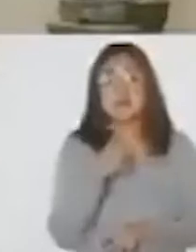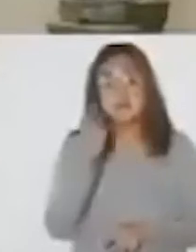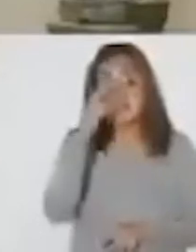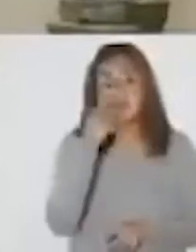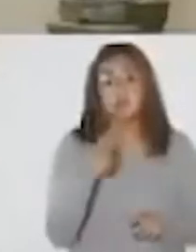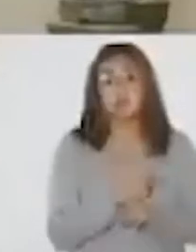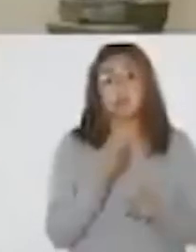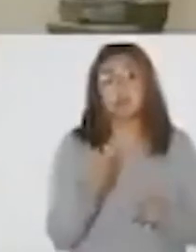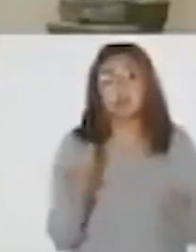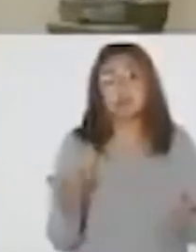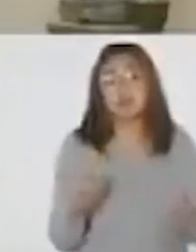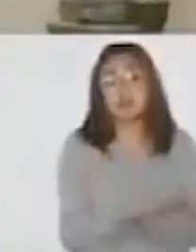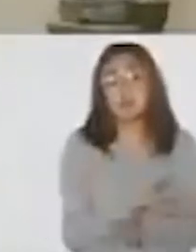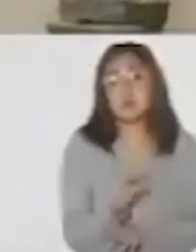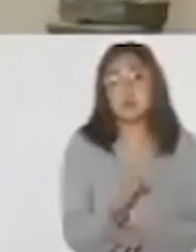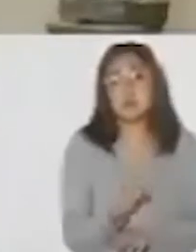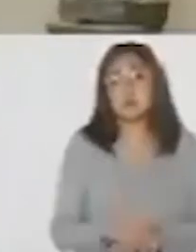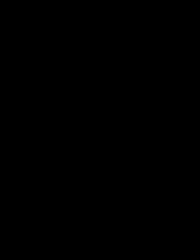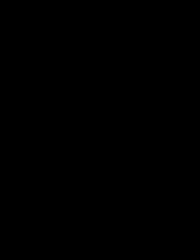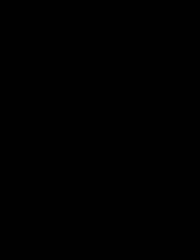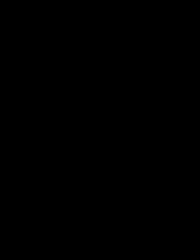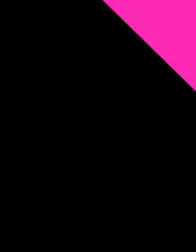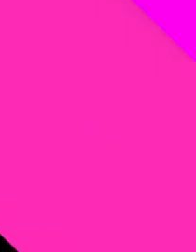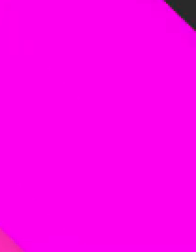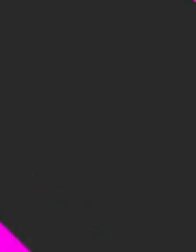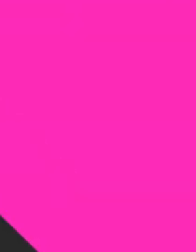estas iniciativas y los diputados harán lo propio.